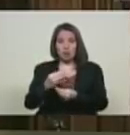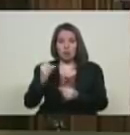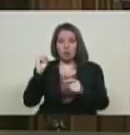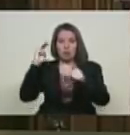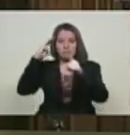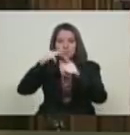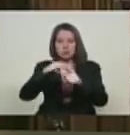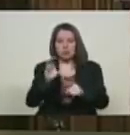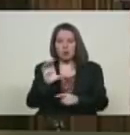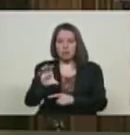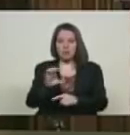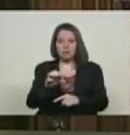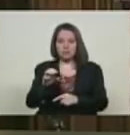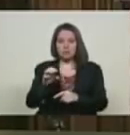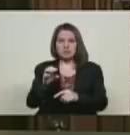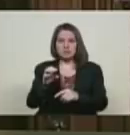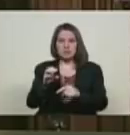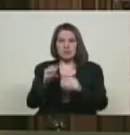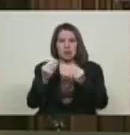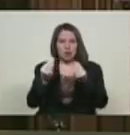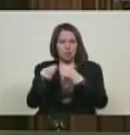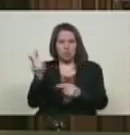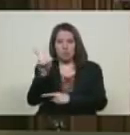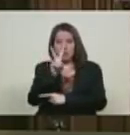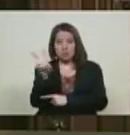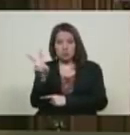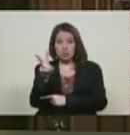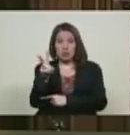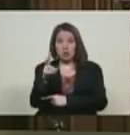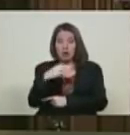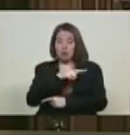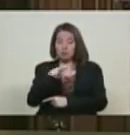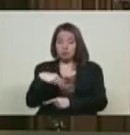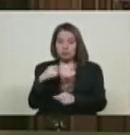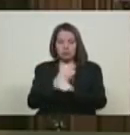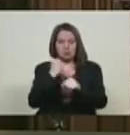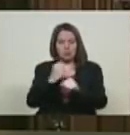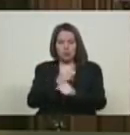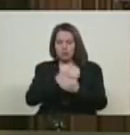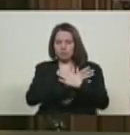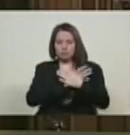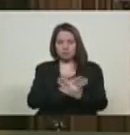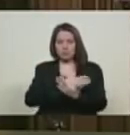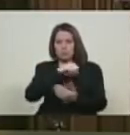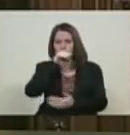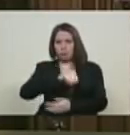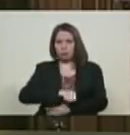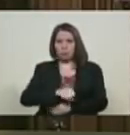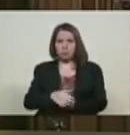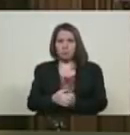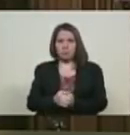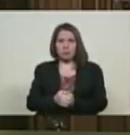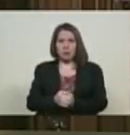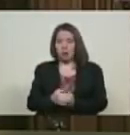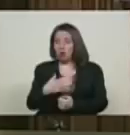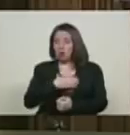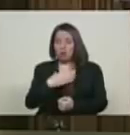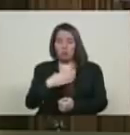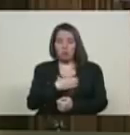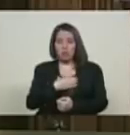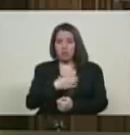patria, y la estamos cumpliendo y la vamos a cumplir con amor, con pasión, con decisión. No pudieron ni